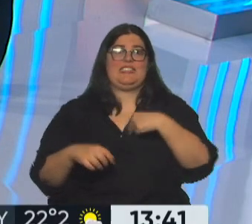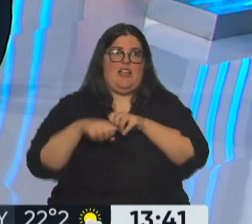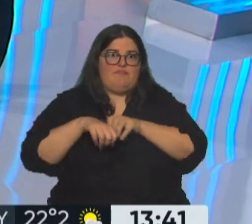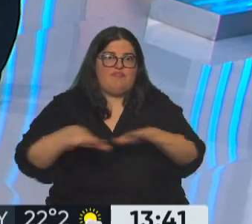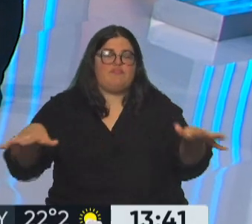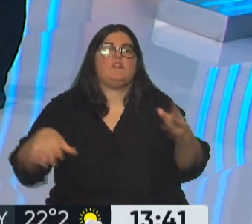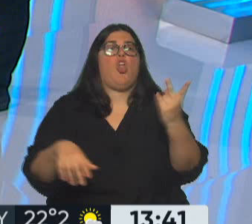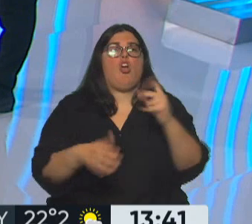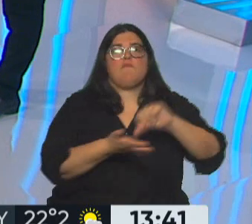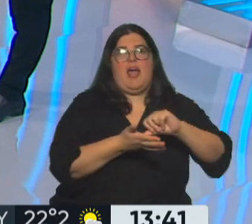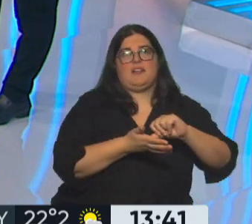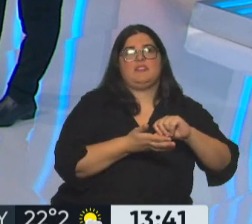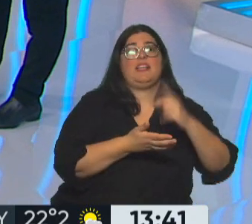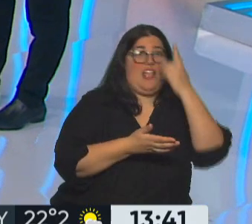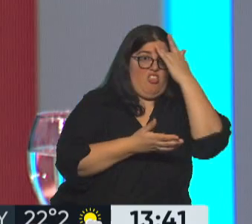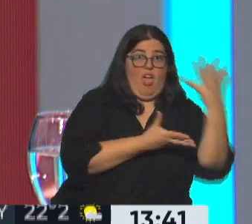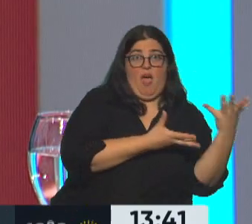¿no? Hay como una